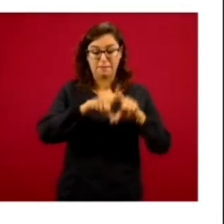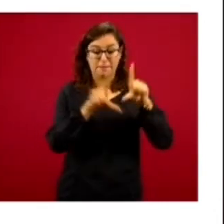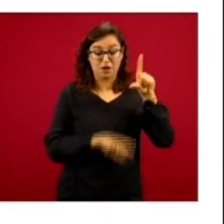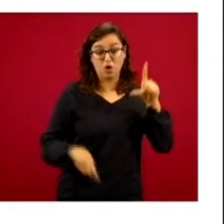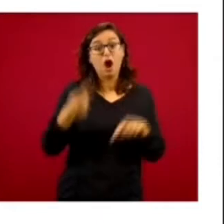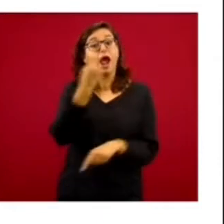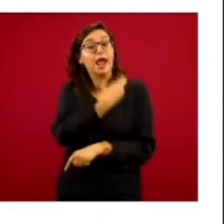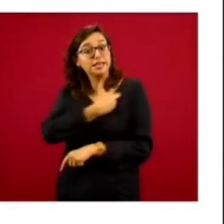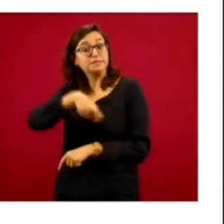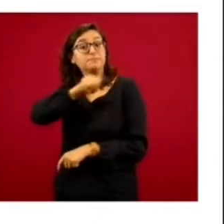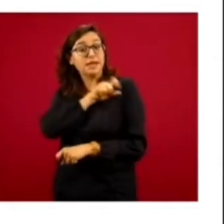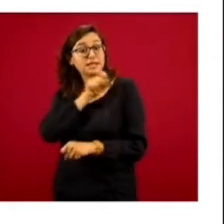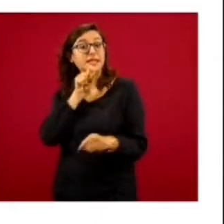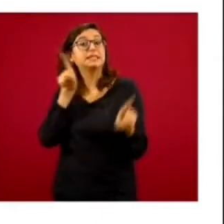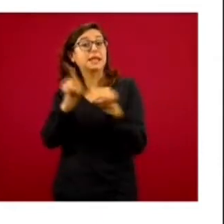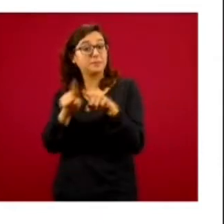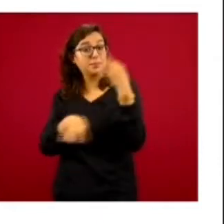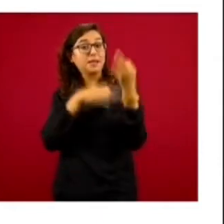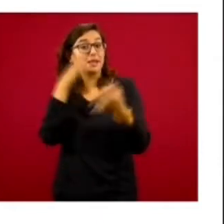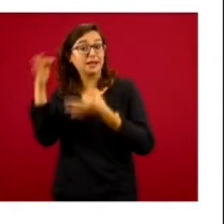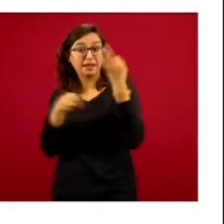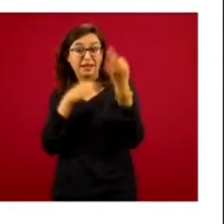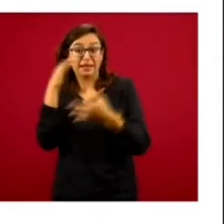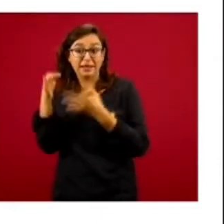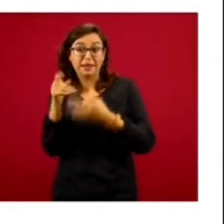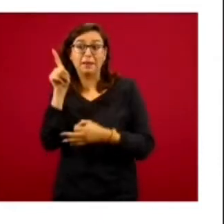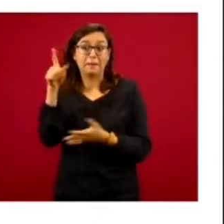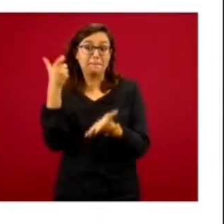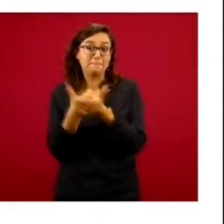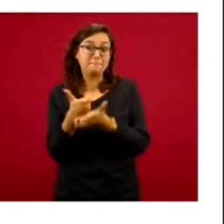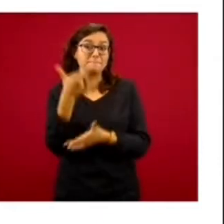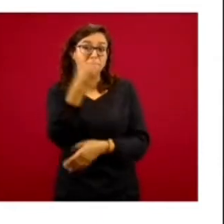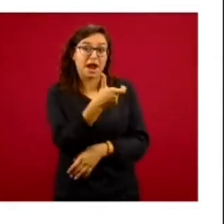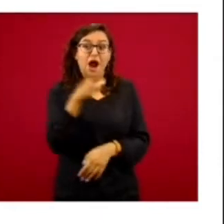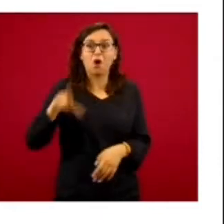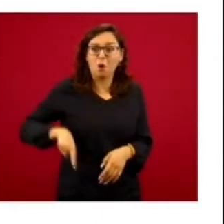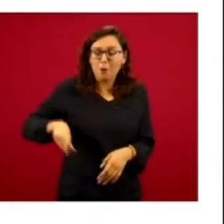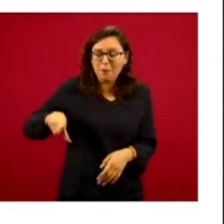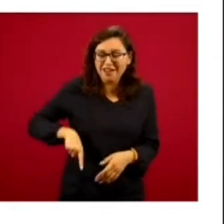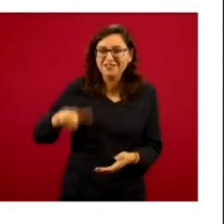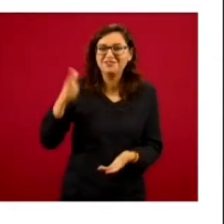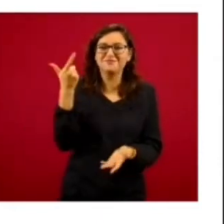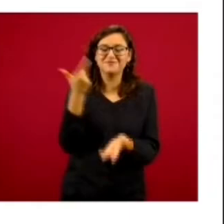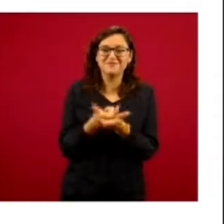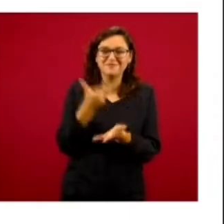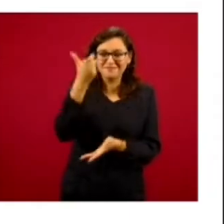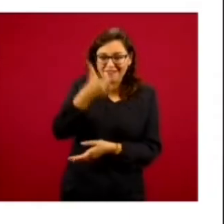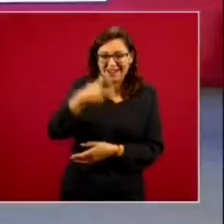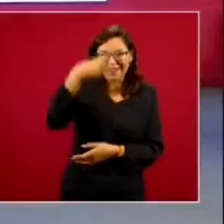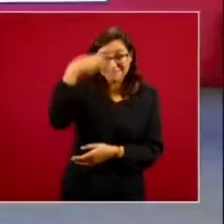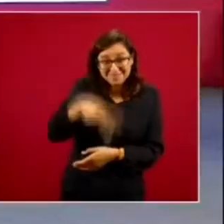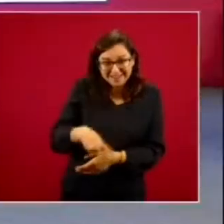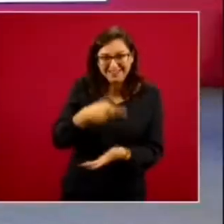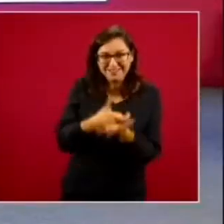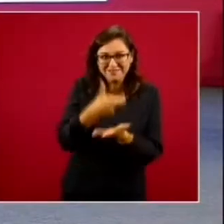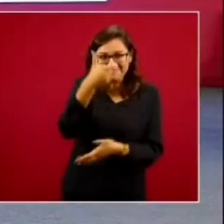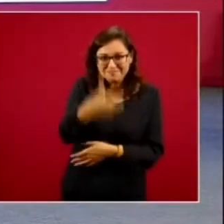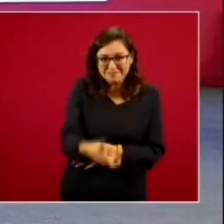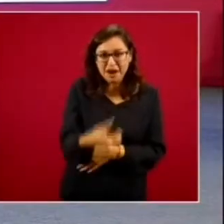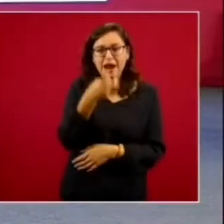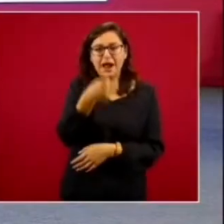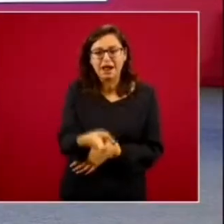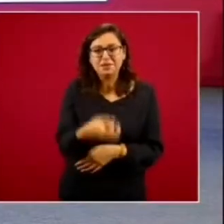porque Letras Libres España también contrató publicidad del gobierno mexicano y con ello de alguna manera pues, se